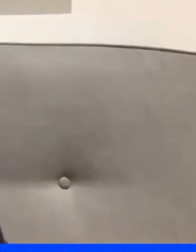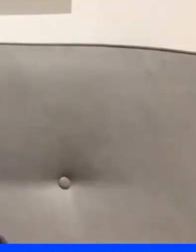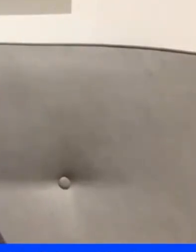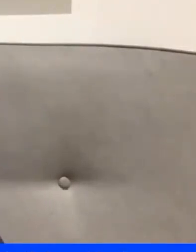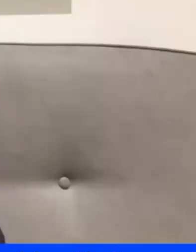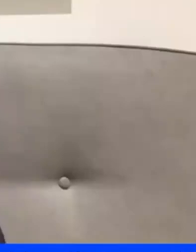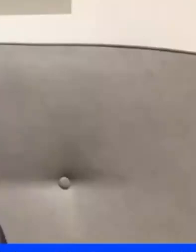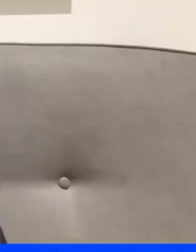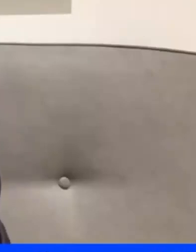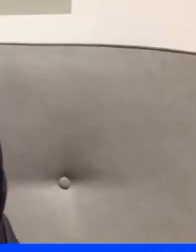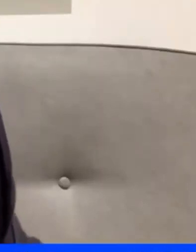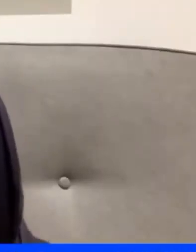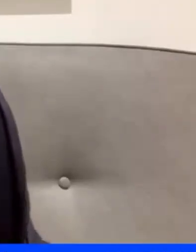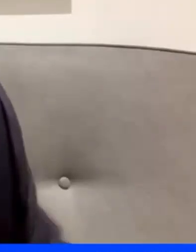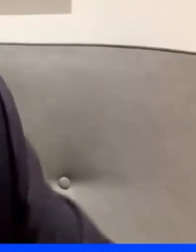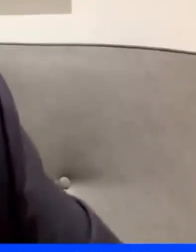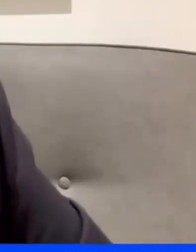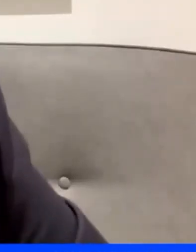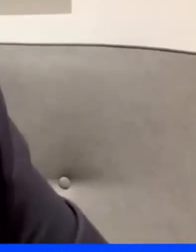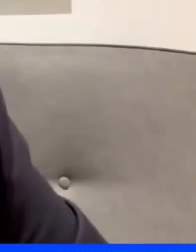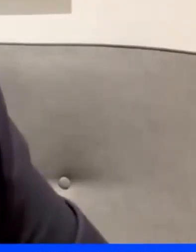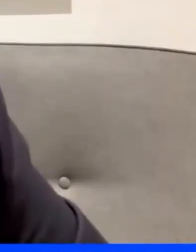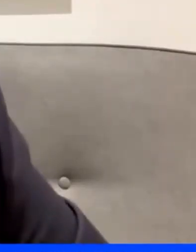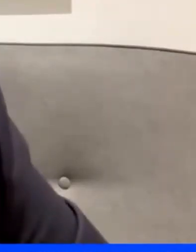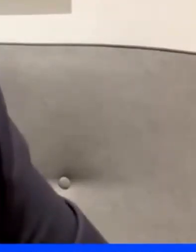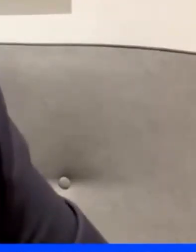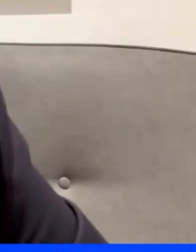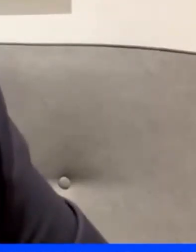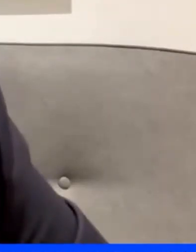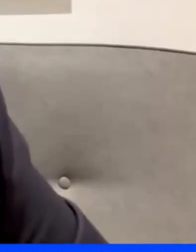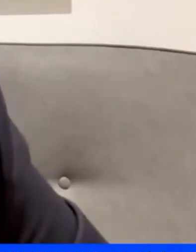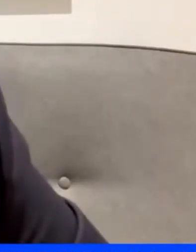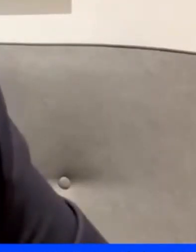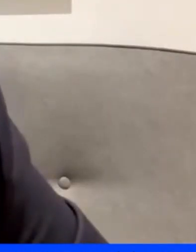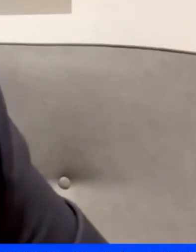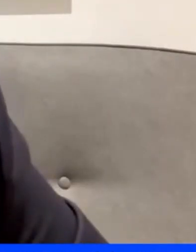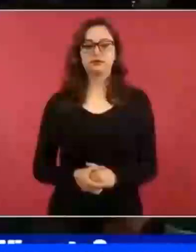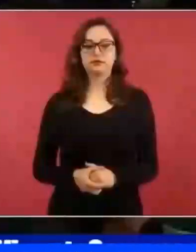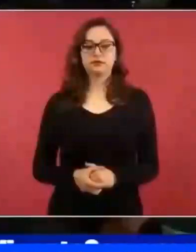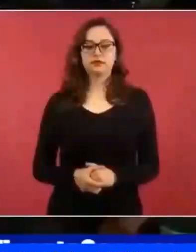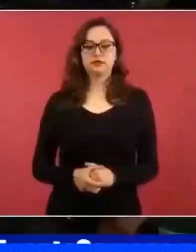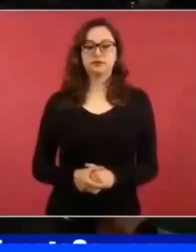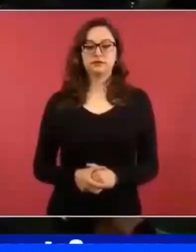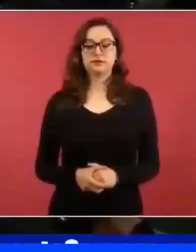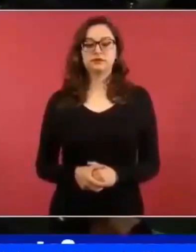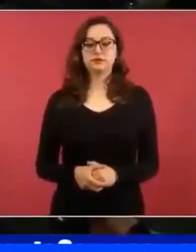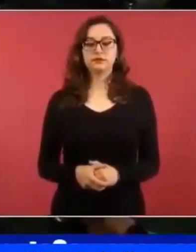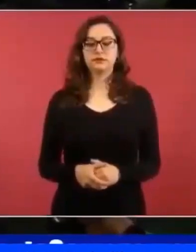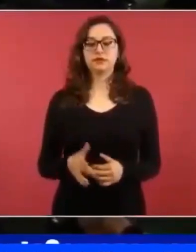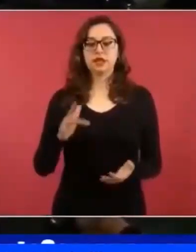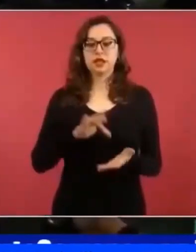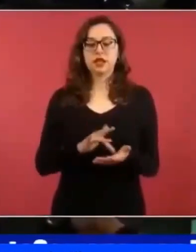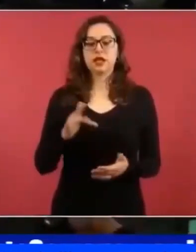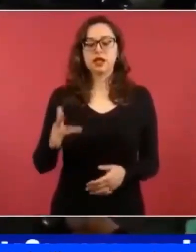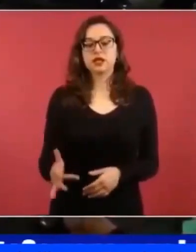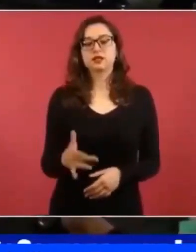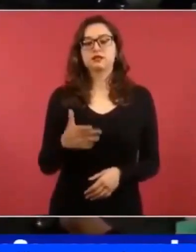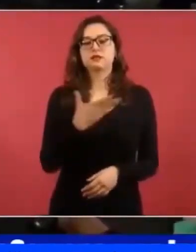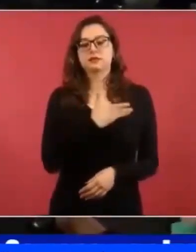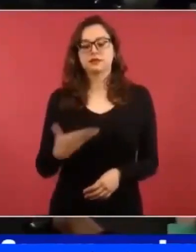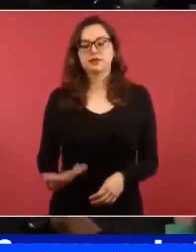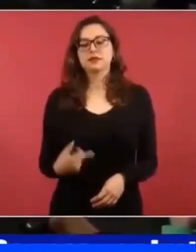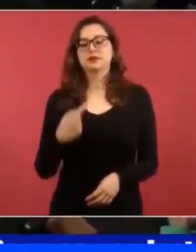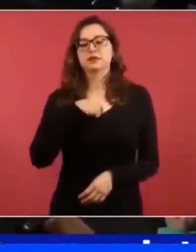distancia ya de aquella fatídica jornada. Gracias, presidenta. Dalila Escobar, de Proceso.